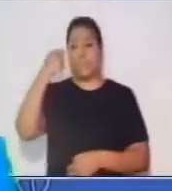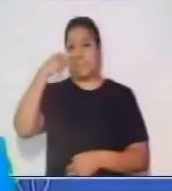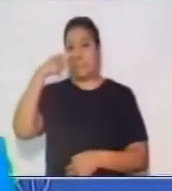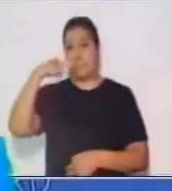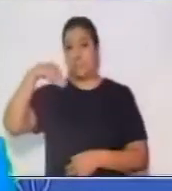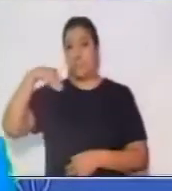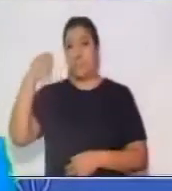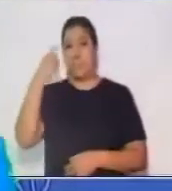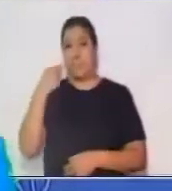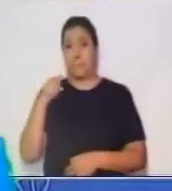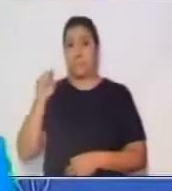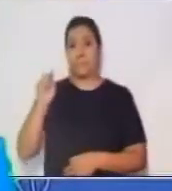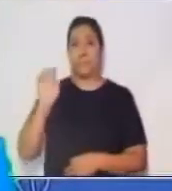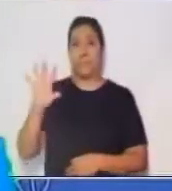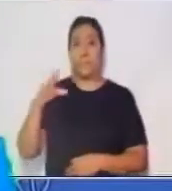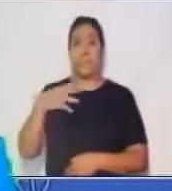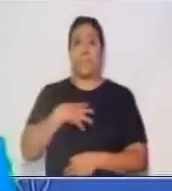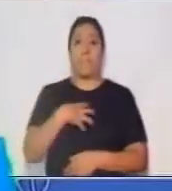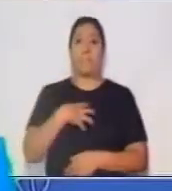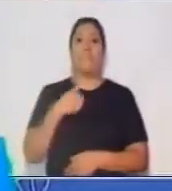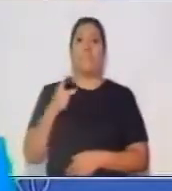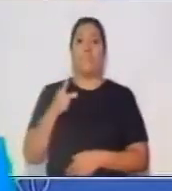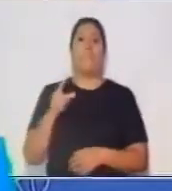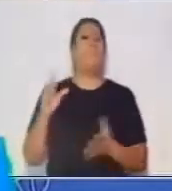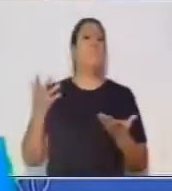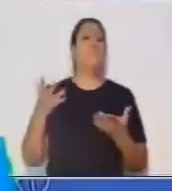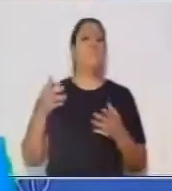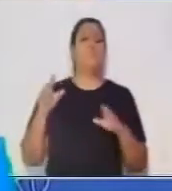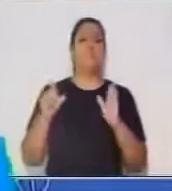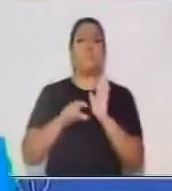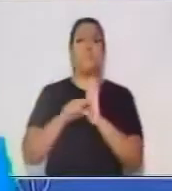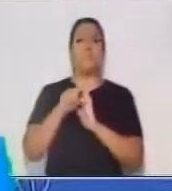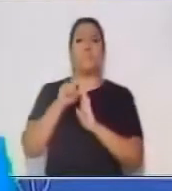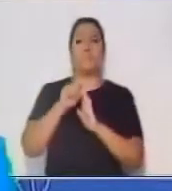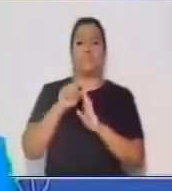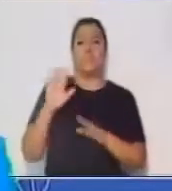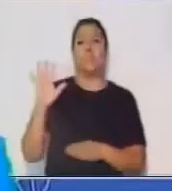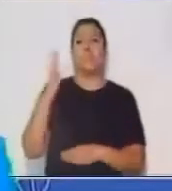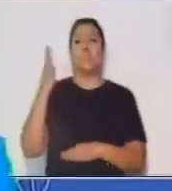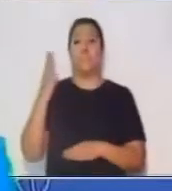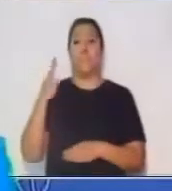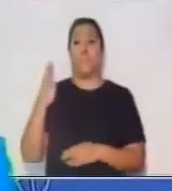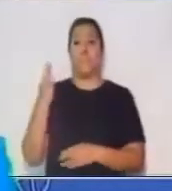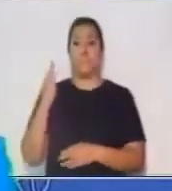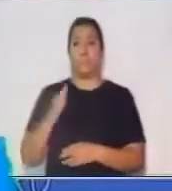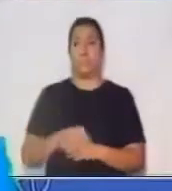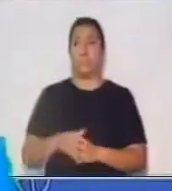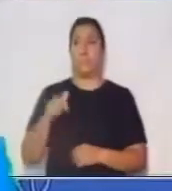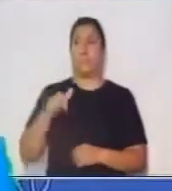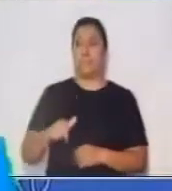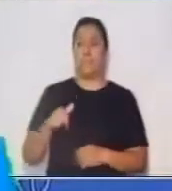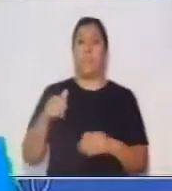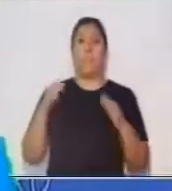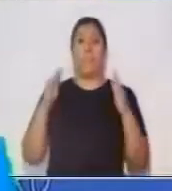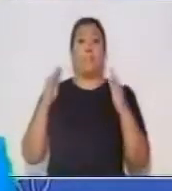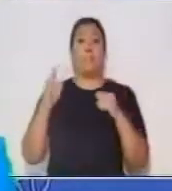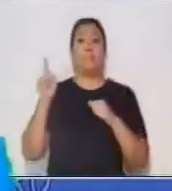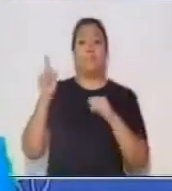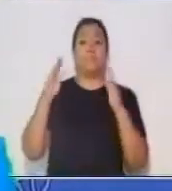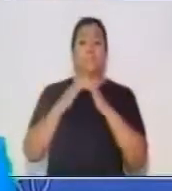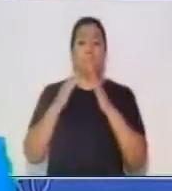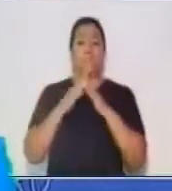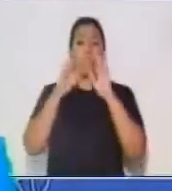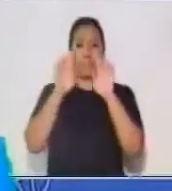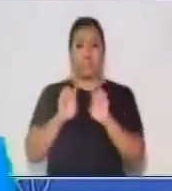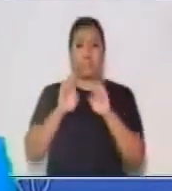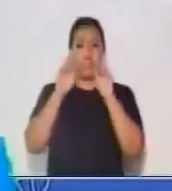una gota en la yema del dedo y espárselo en cada axila para estar fresco y seco todos los días. Nuevo Rexona en sachet para ella y para él. Protege y